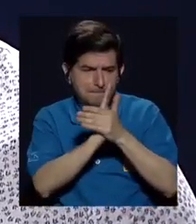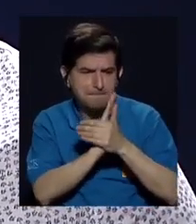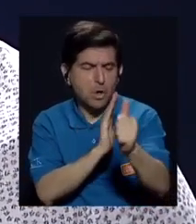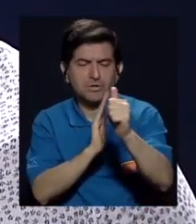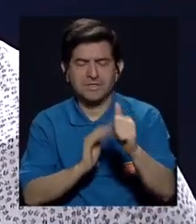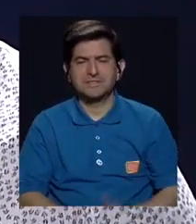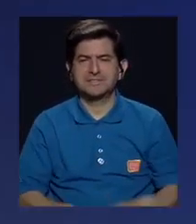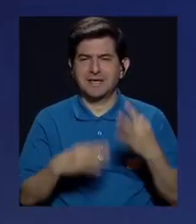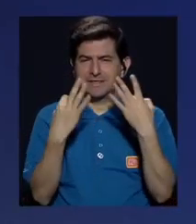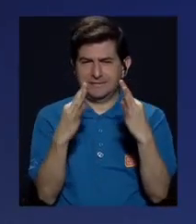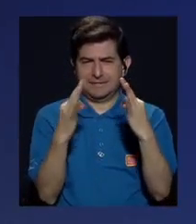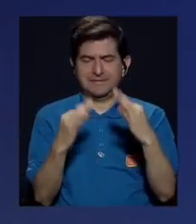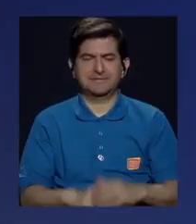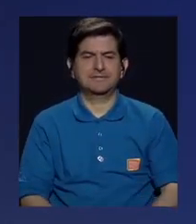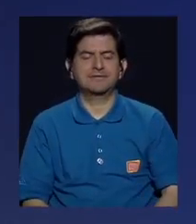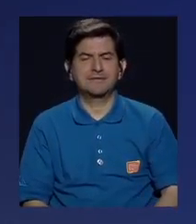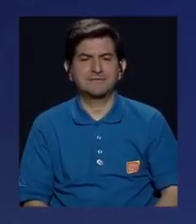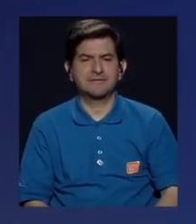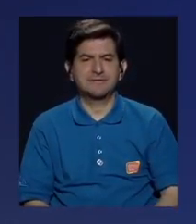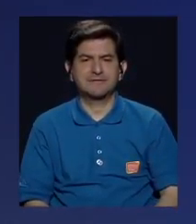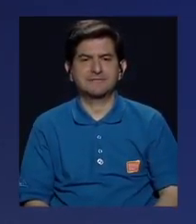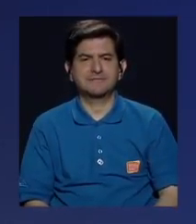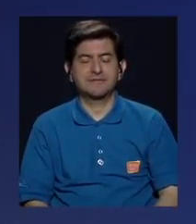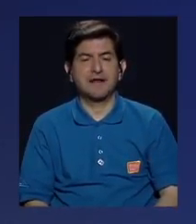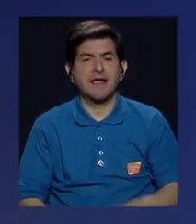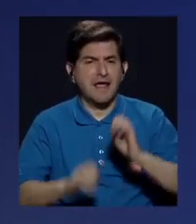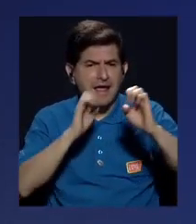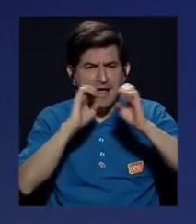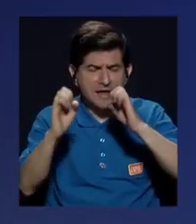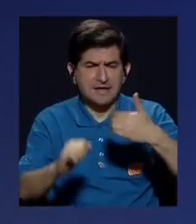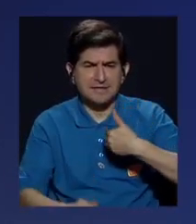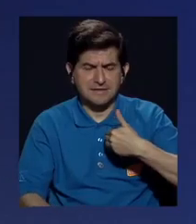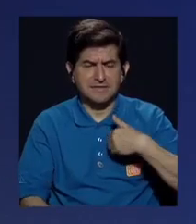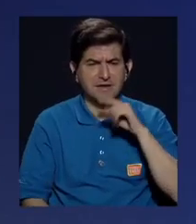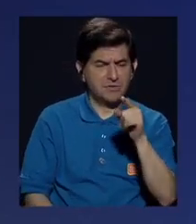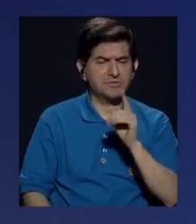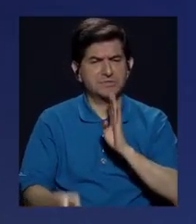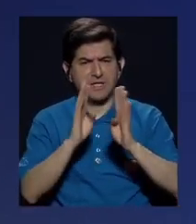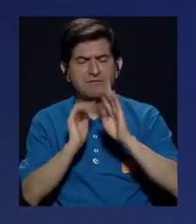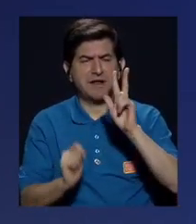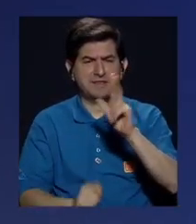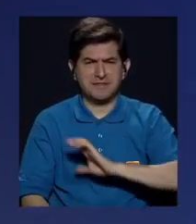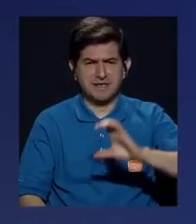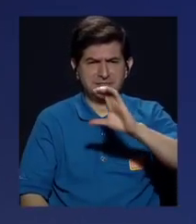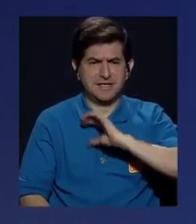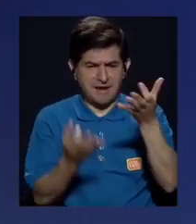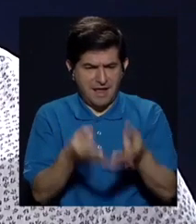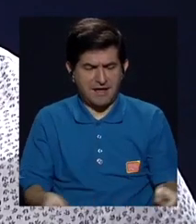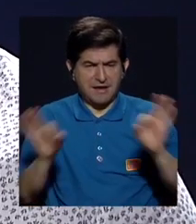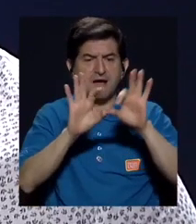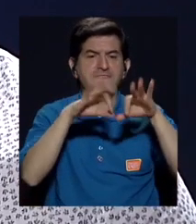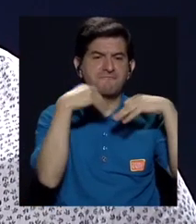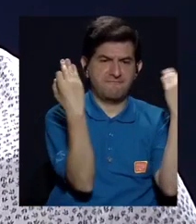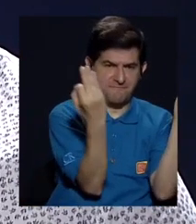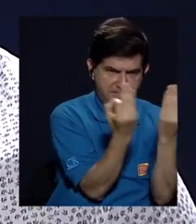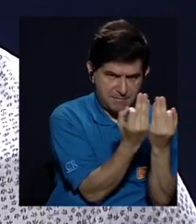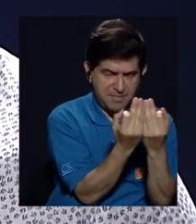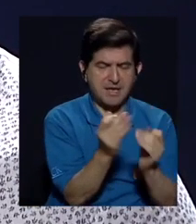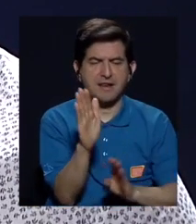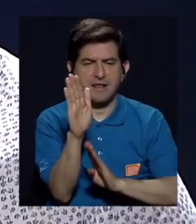potencializarlo al máximo, catapultarlo. En la preentrevista que tenía yo con usted, usted me hablaba de tres características muy importantes: la familia, sí,